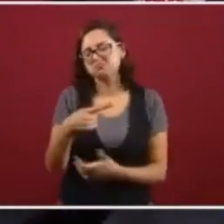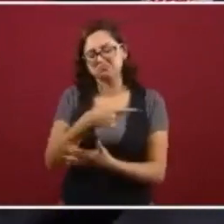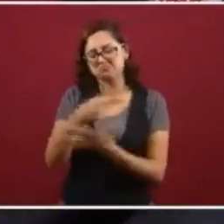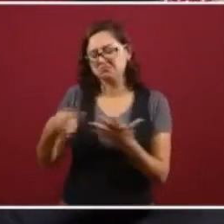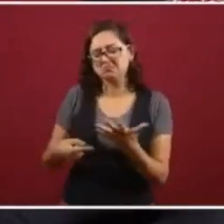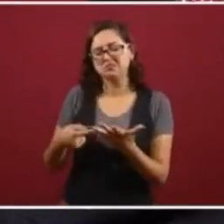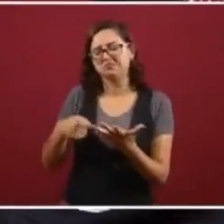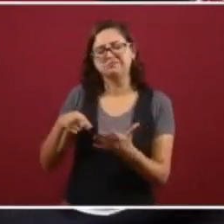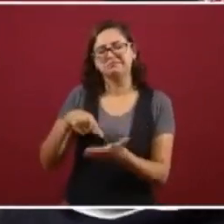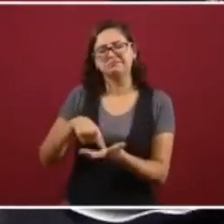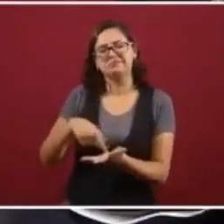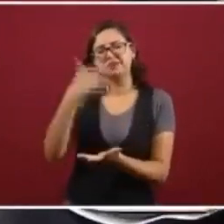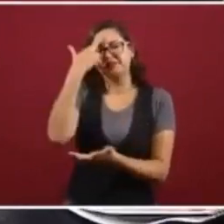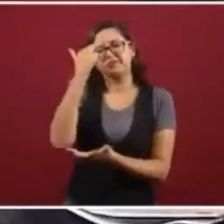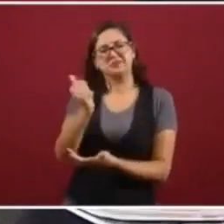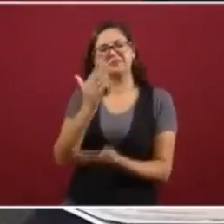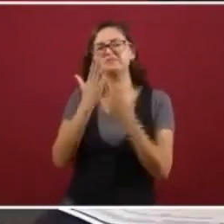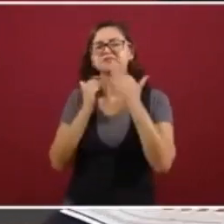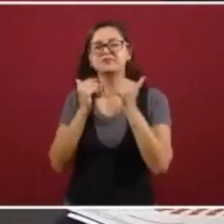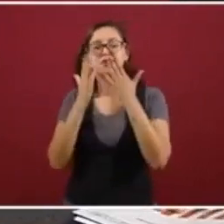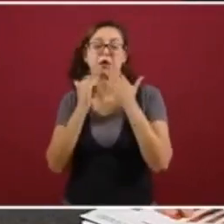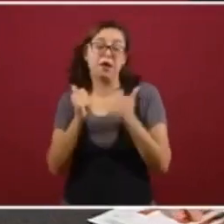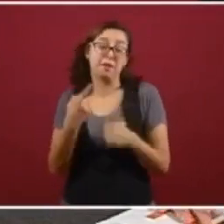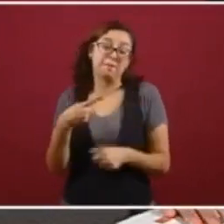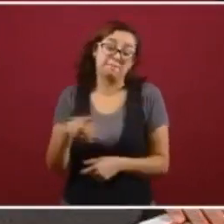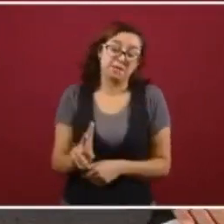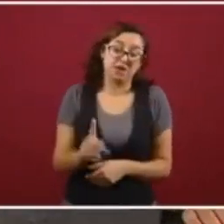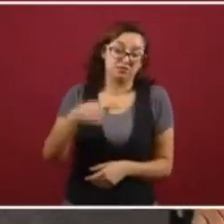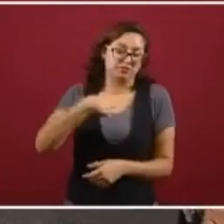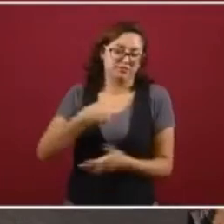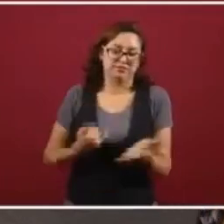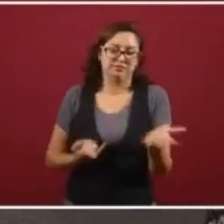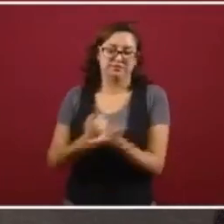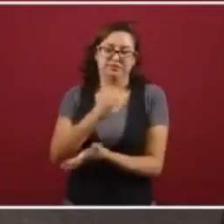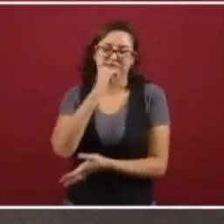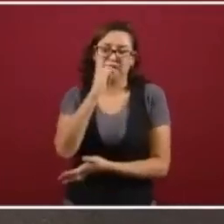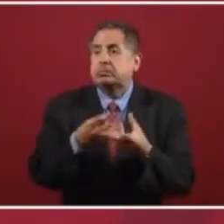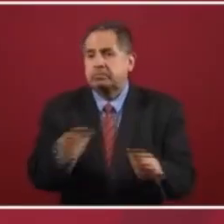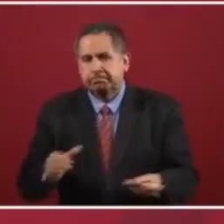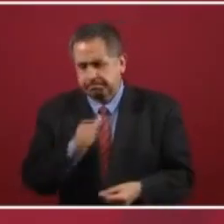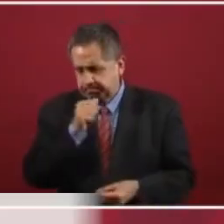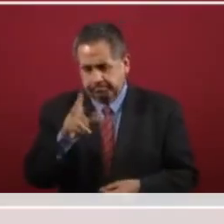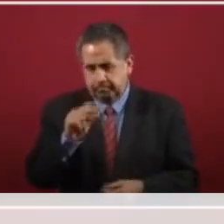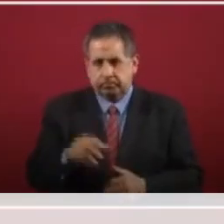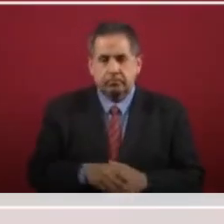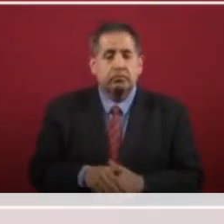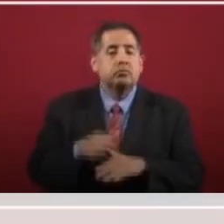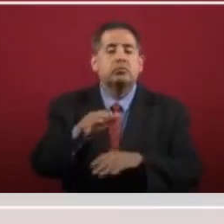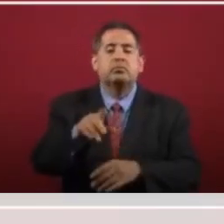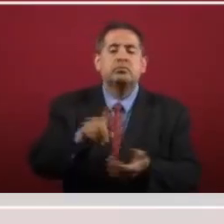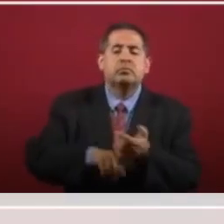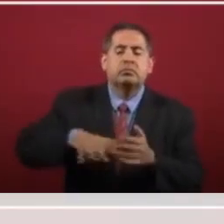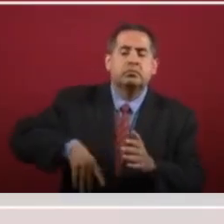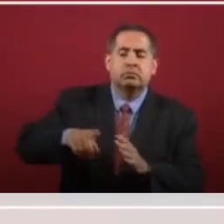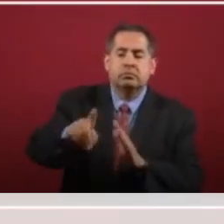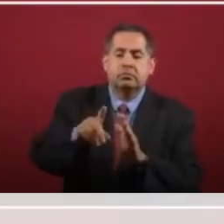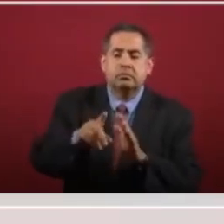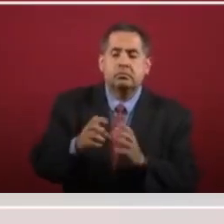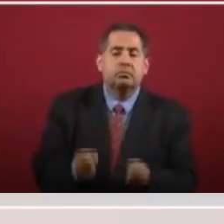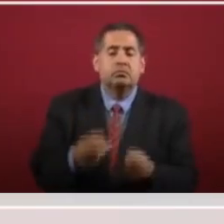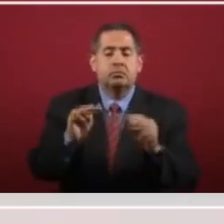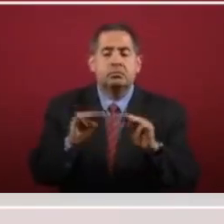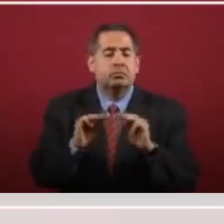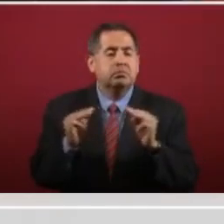pero pues eso lo tiene que resolver el juez. Acerca de lo del cuántos